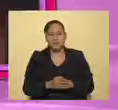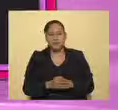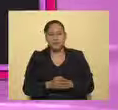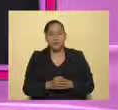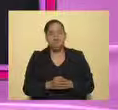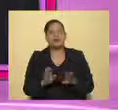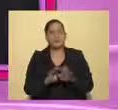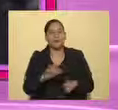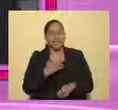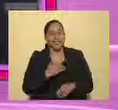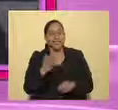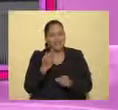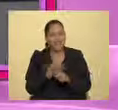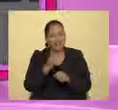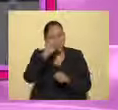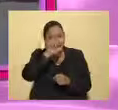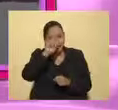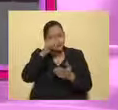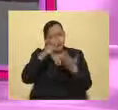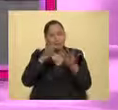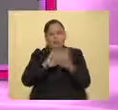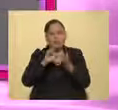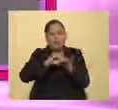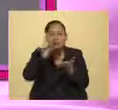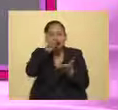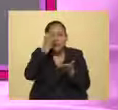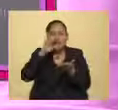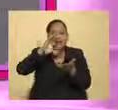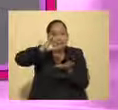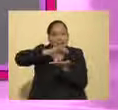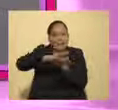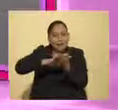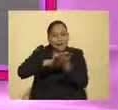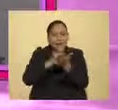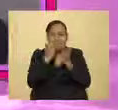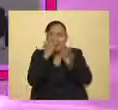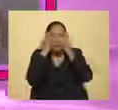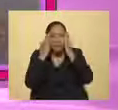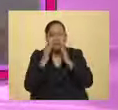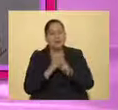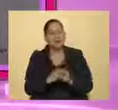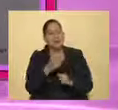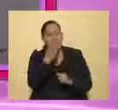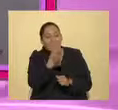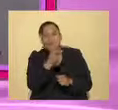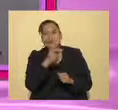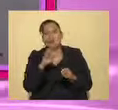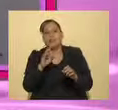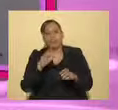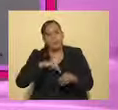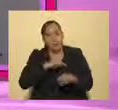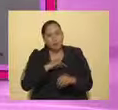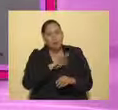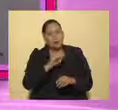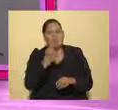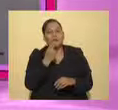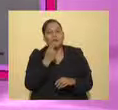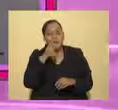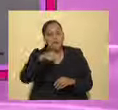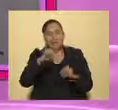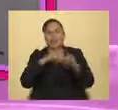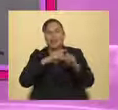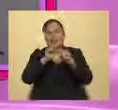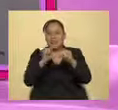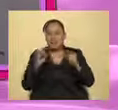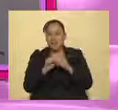¿Qué les pareció esta cápsula de base de maquillaje BB Cream? Que utilizamos las gloriosas instalaciones de Just Claude